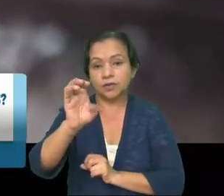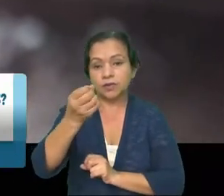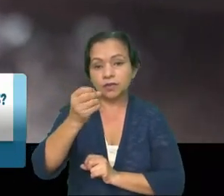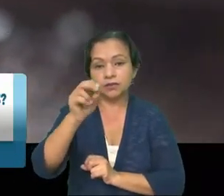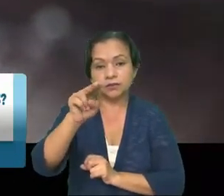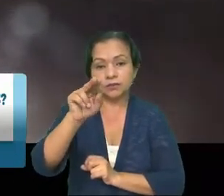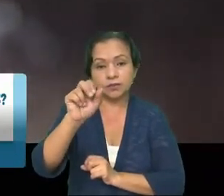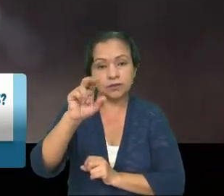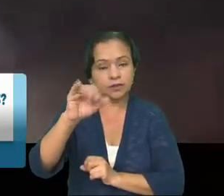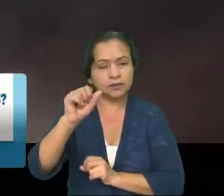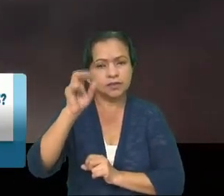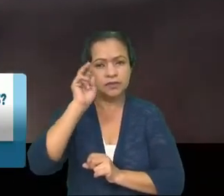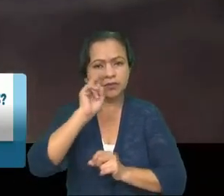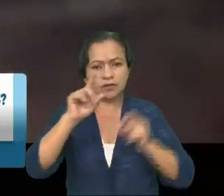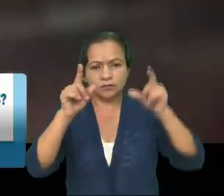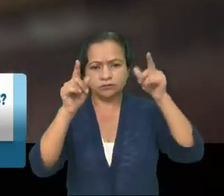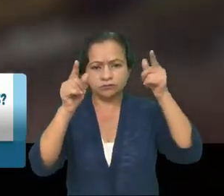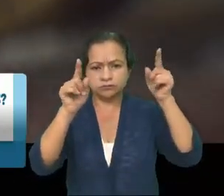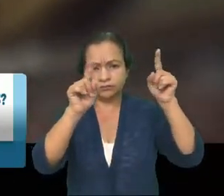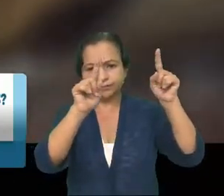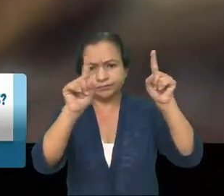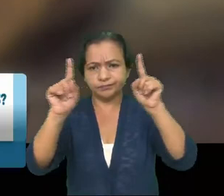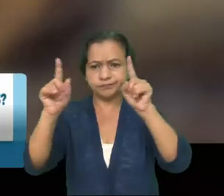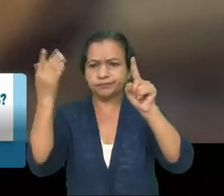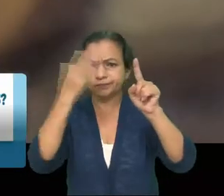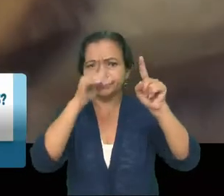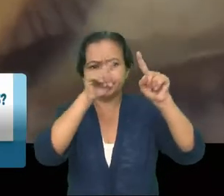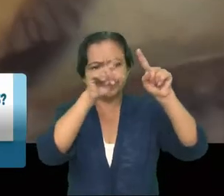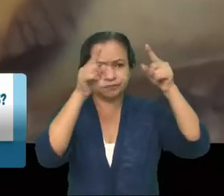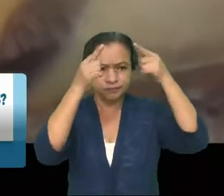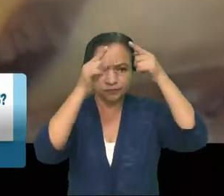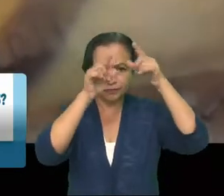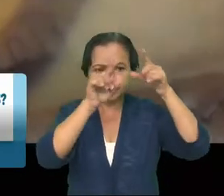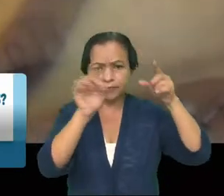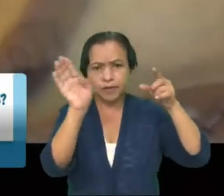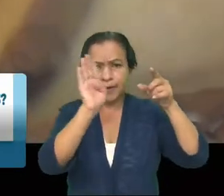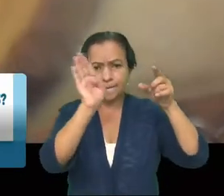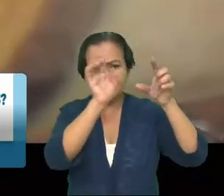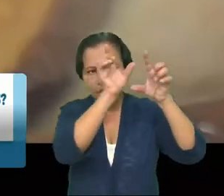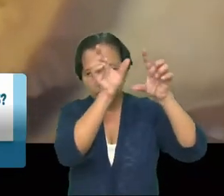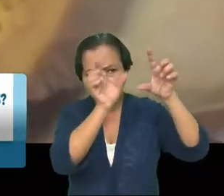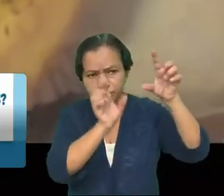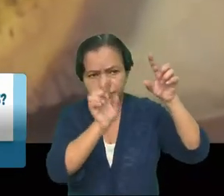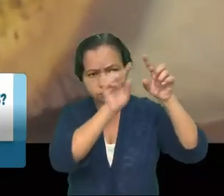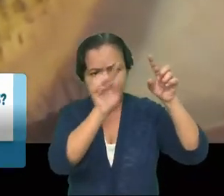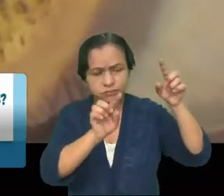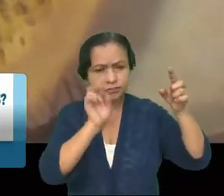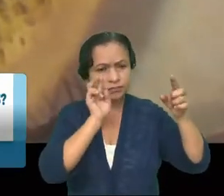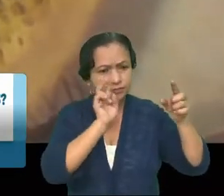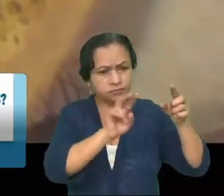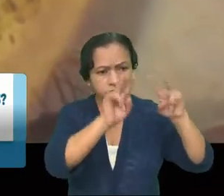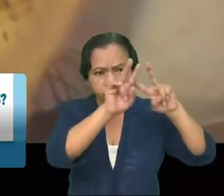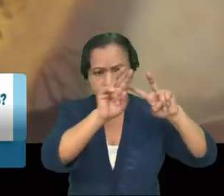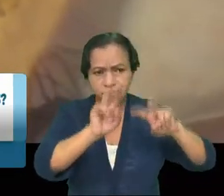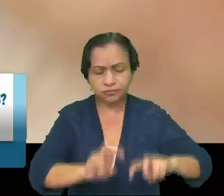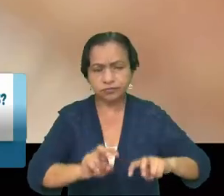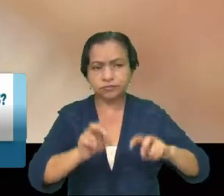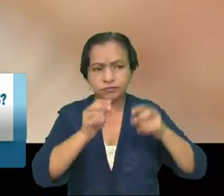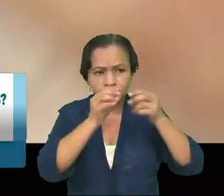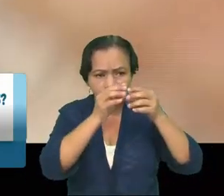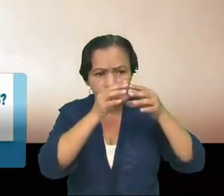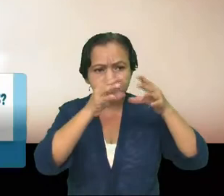a ver como unas placas, ¿no? Unas placas que se van viendo en la sustancia blanca, que son las lesiones inflamatorias,